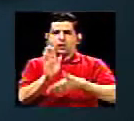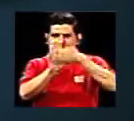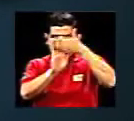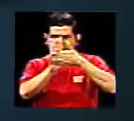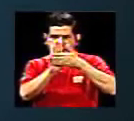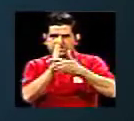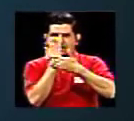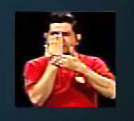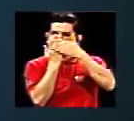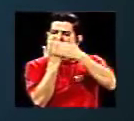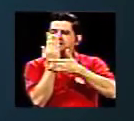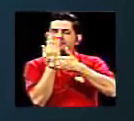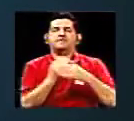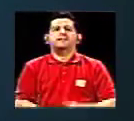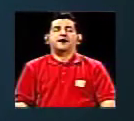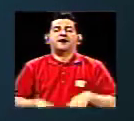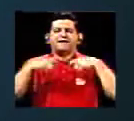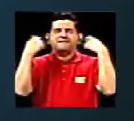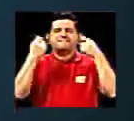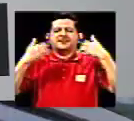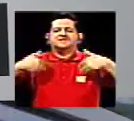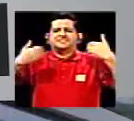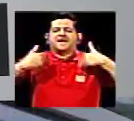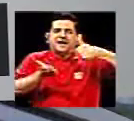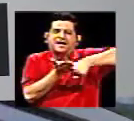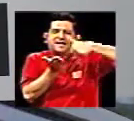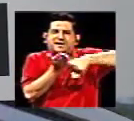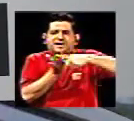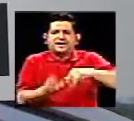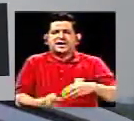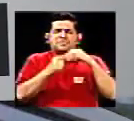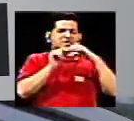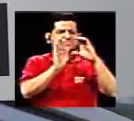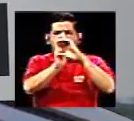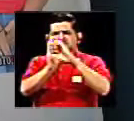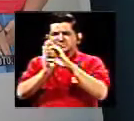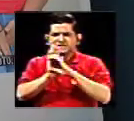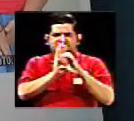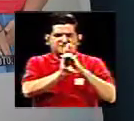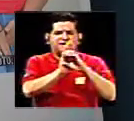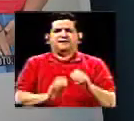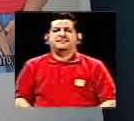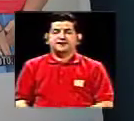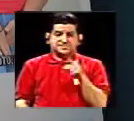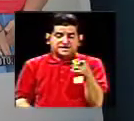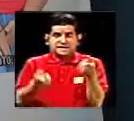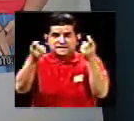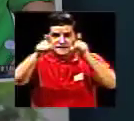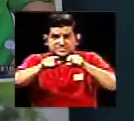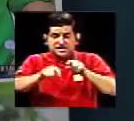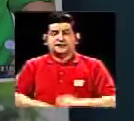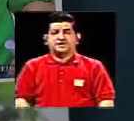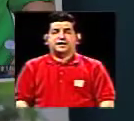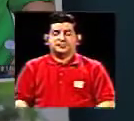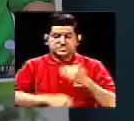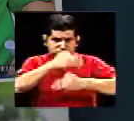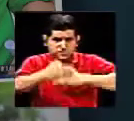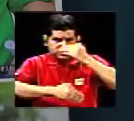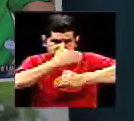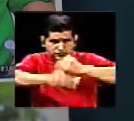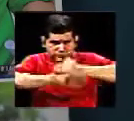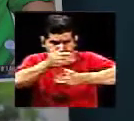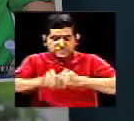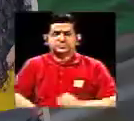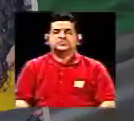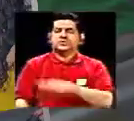leer: fiesta de alegría electoral, con las principales fotografías, algunas de las principales fotografías captadas durante esta jornada.